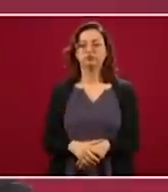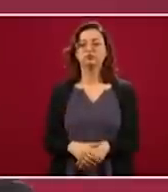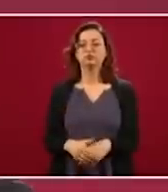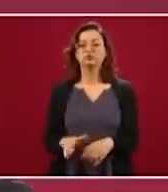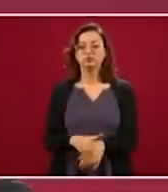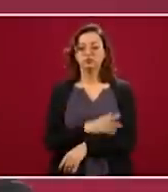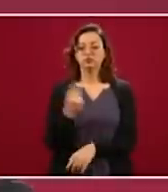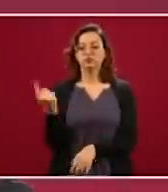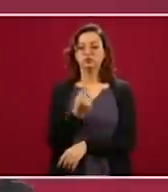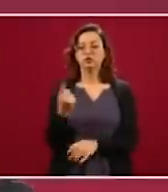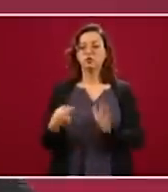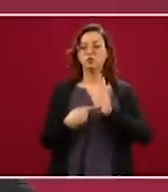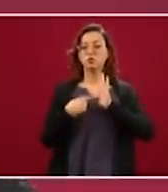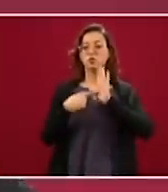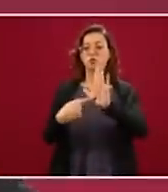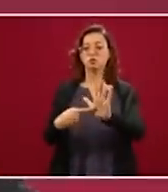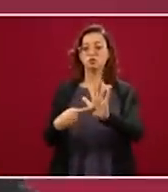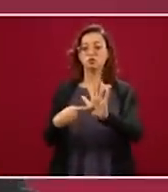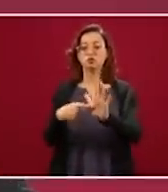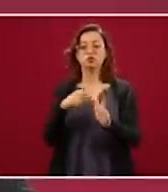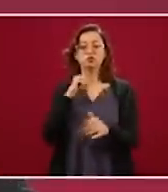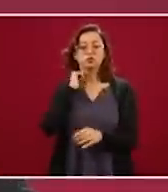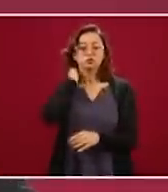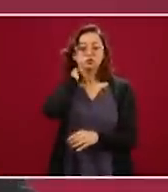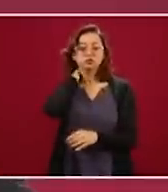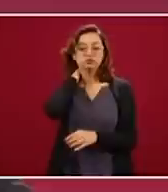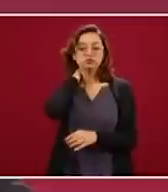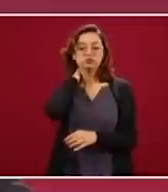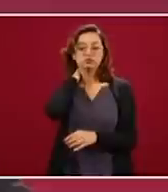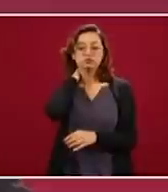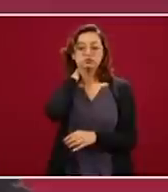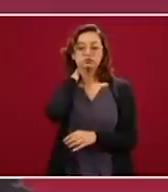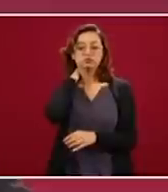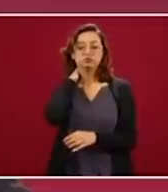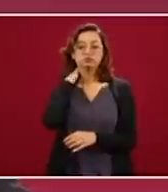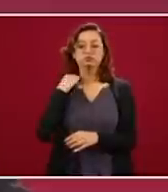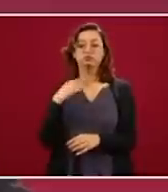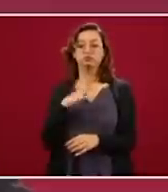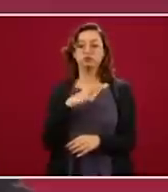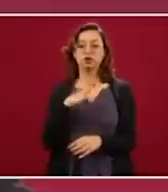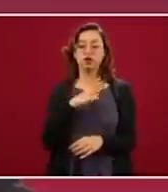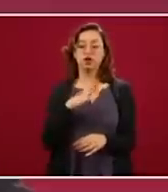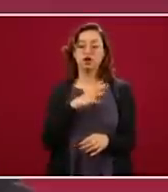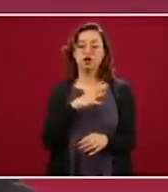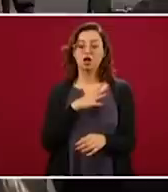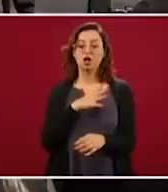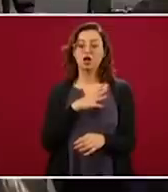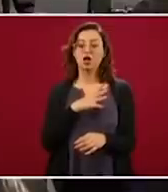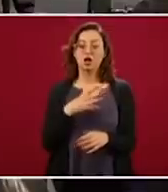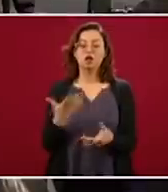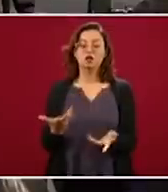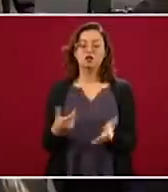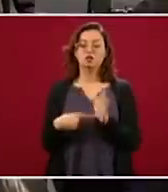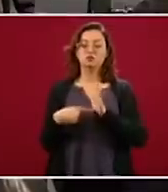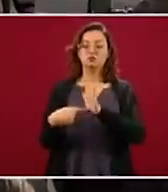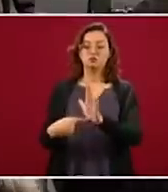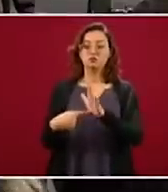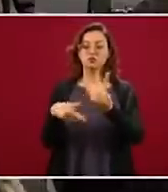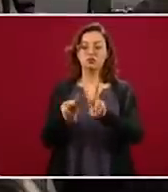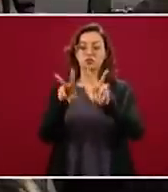exposición, quedamos en eso, sobre el aeropuerto de Santa Lucía, y le voy a pedir que